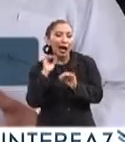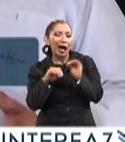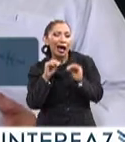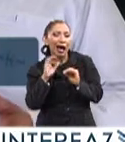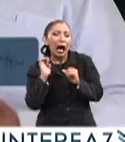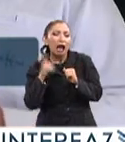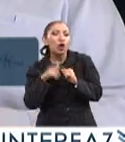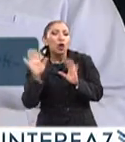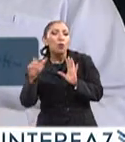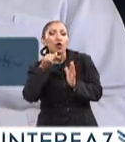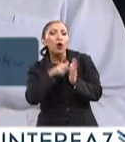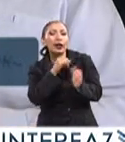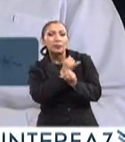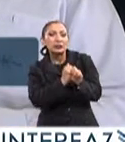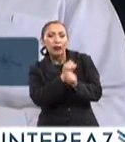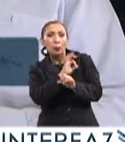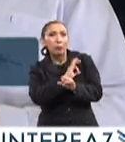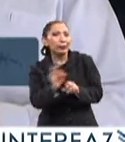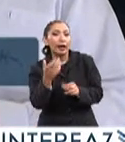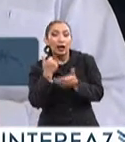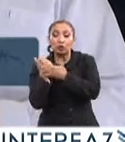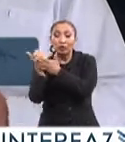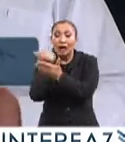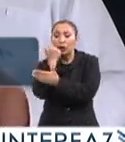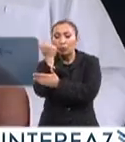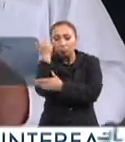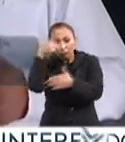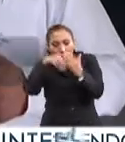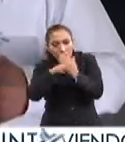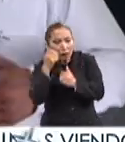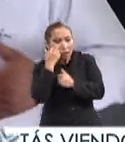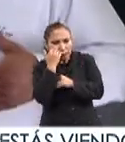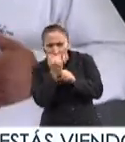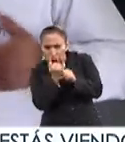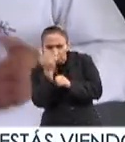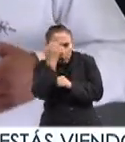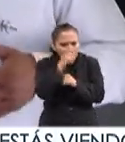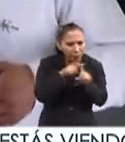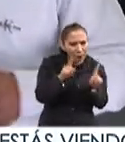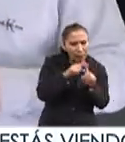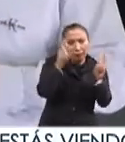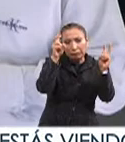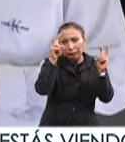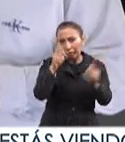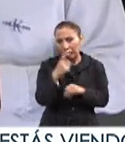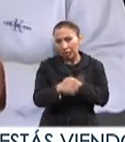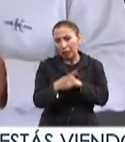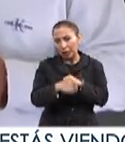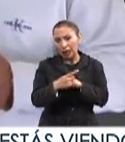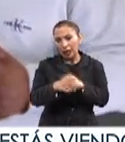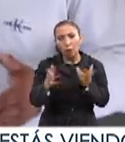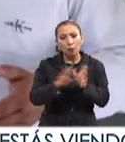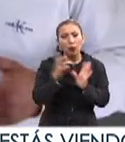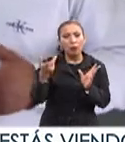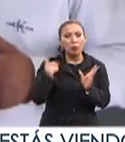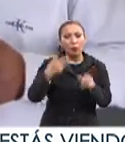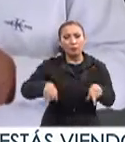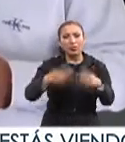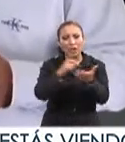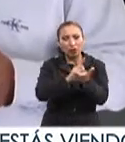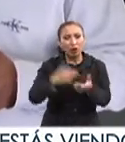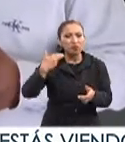montar algún tipo de lugar de investigación que pueda servirles a los alumnos para investigar diferentes tipos de delitos, desde